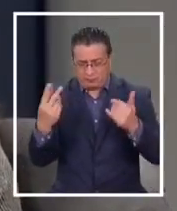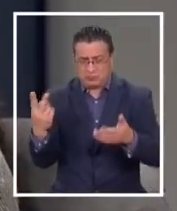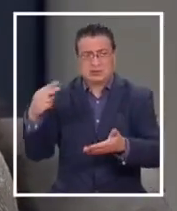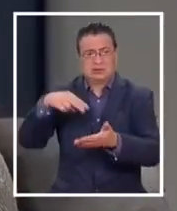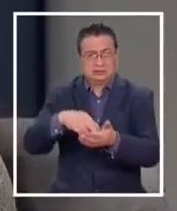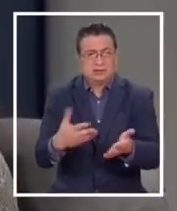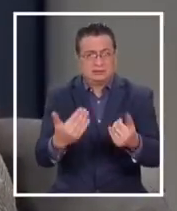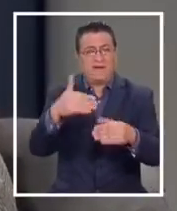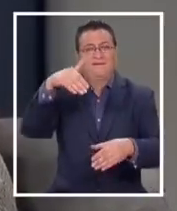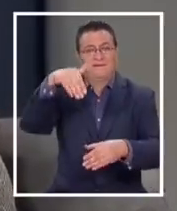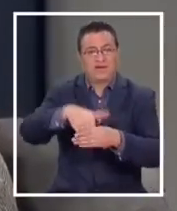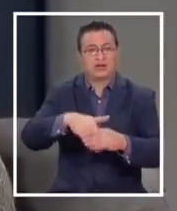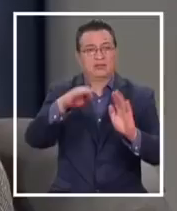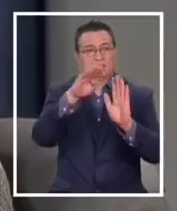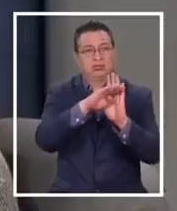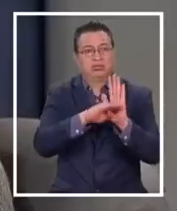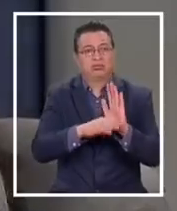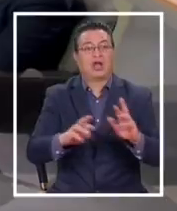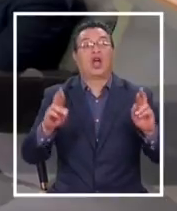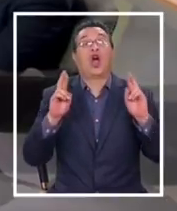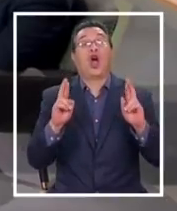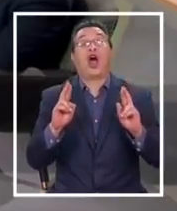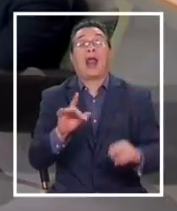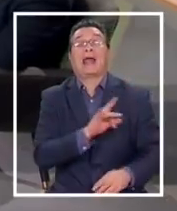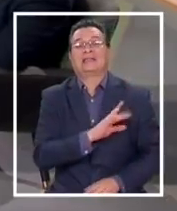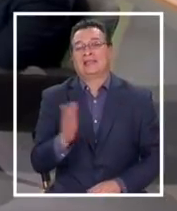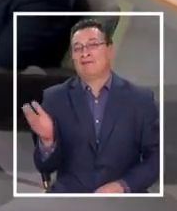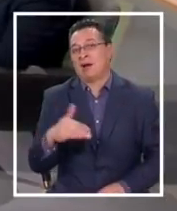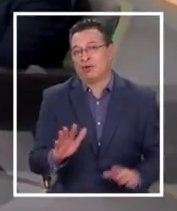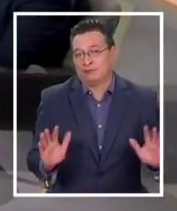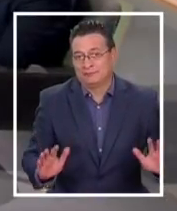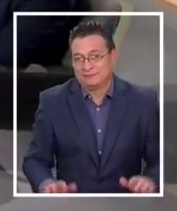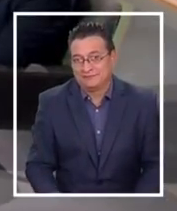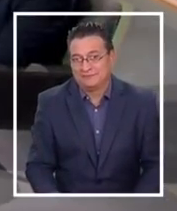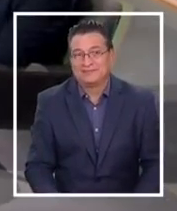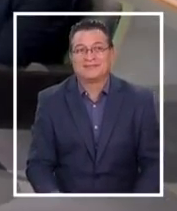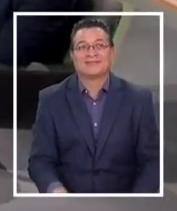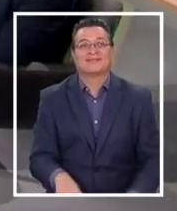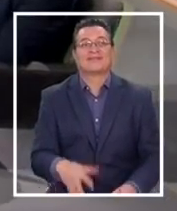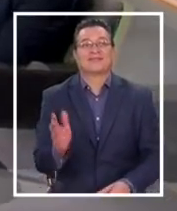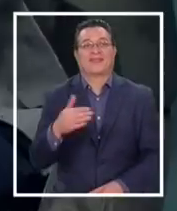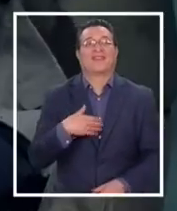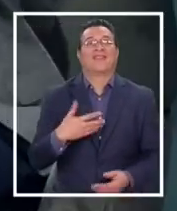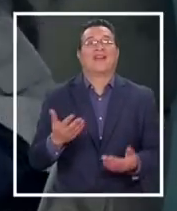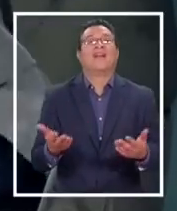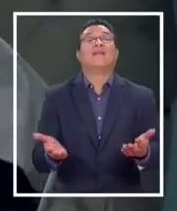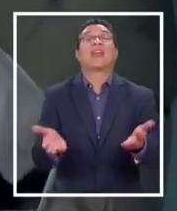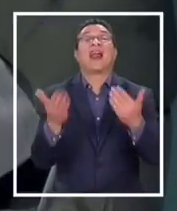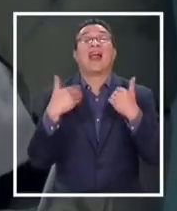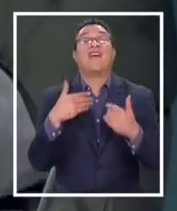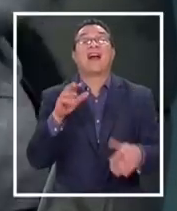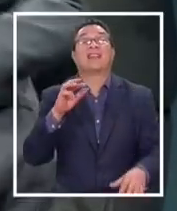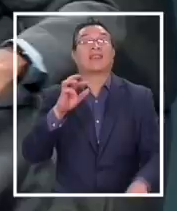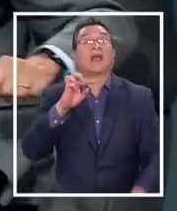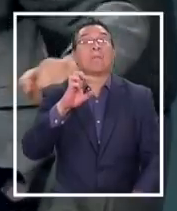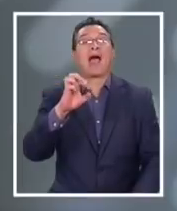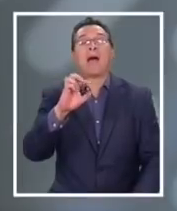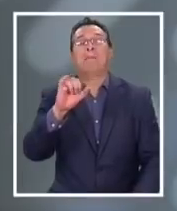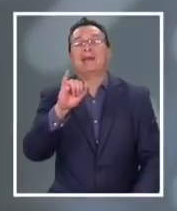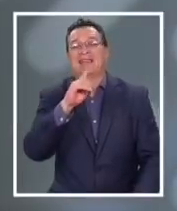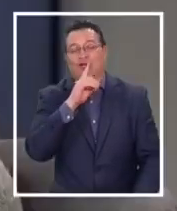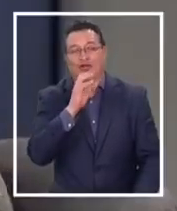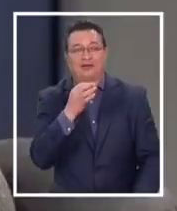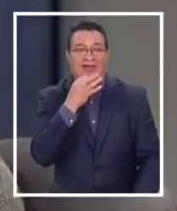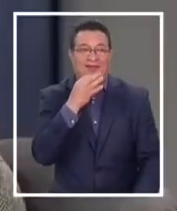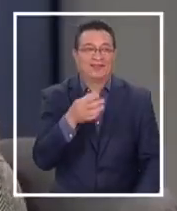vote. Por las listas, ojalá. Es el llamado la teta. Aló, Francisco. Aló, Francisco. Levántate, papito. Isabel Flaco.